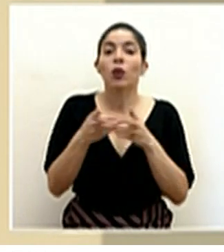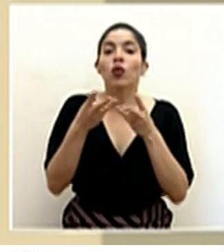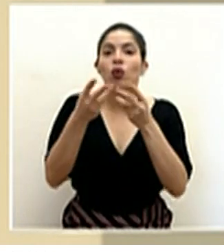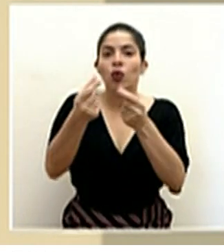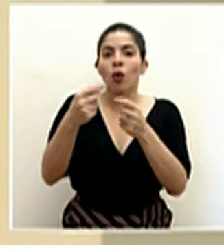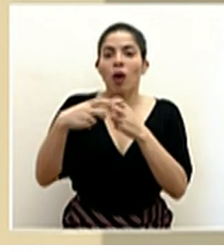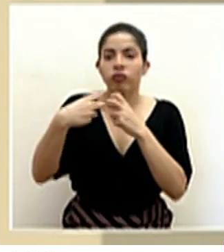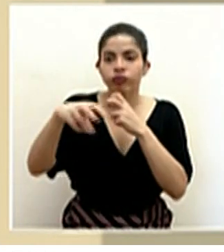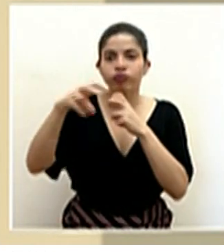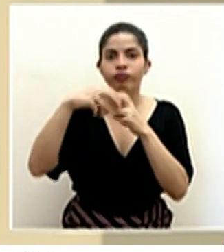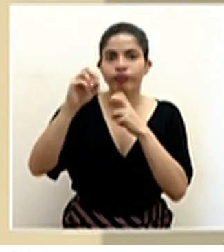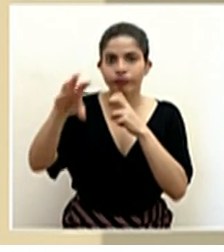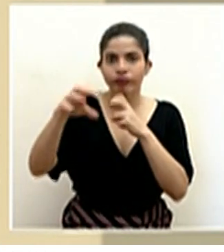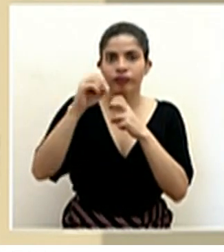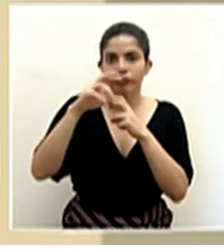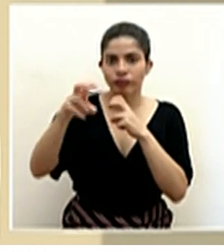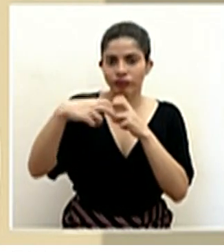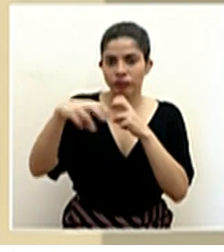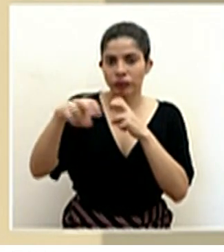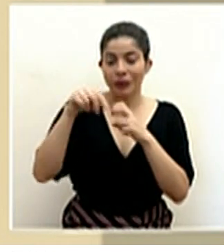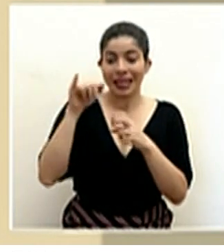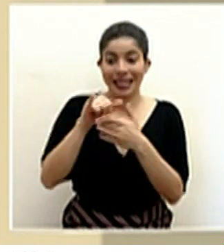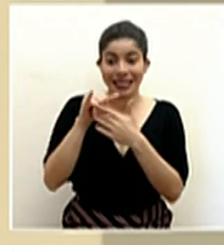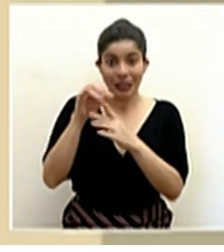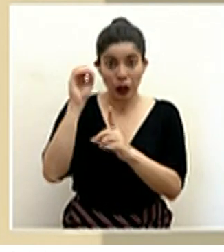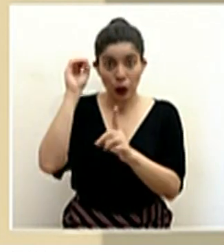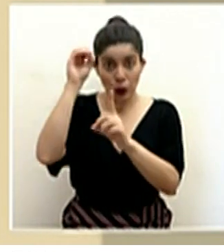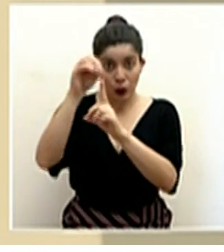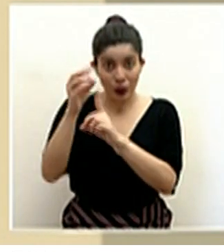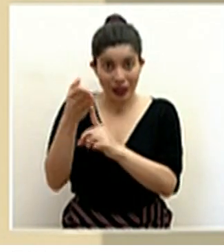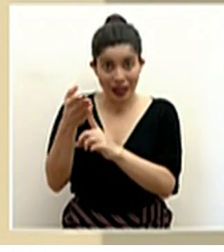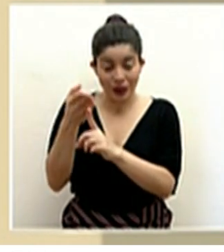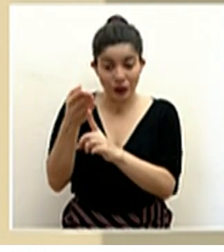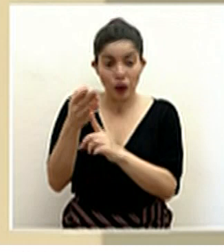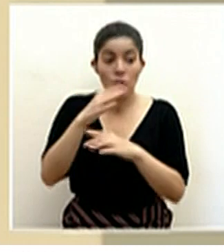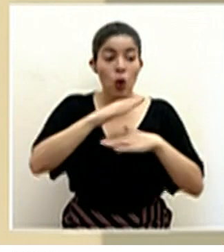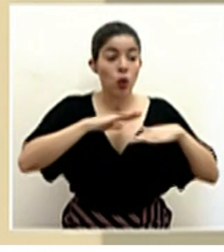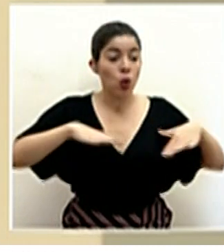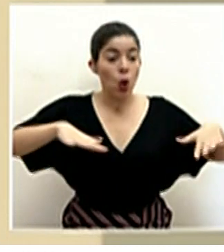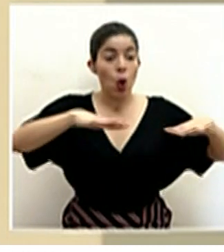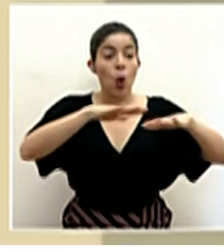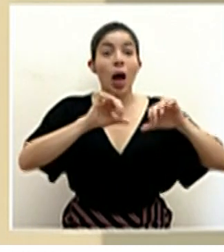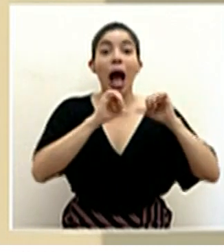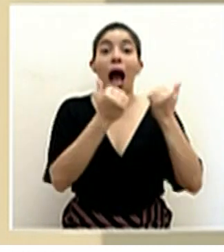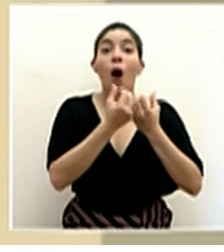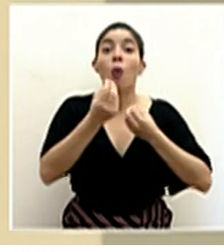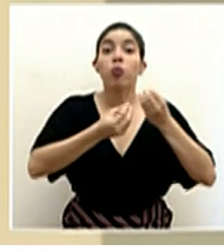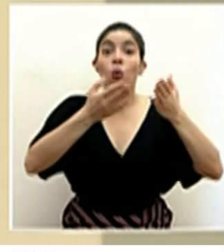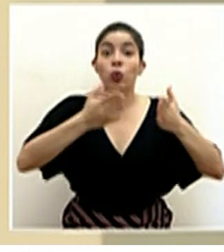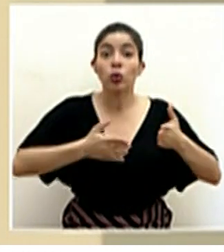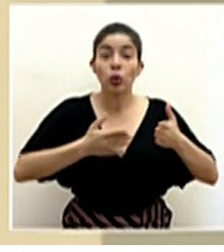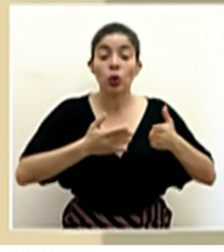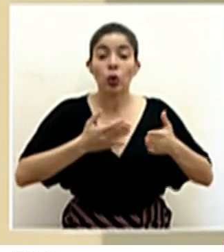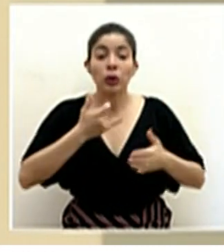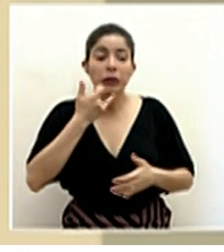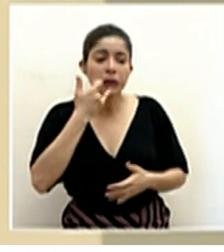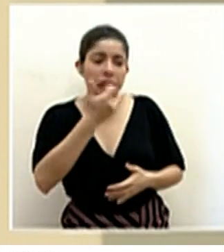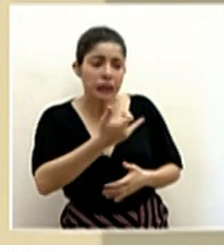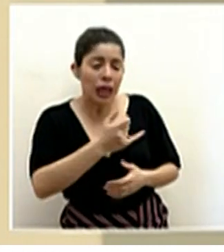mercancías. Y desde esa óptica todo el sector productivo, cuando lo llamamos